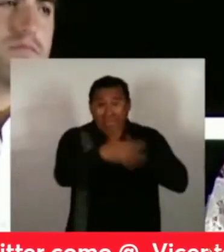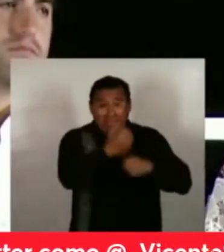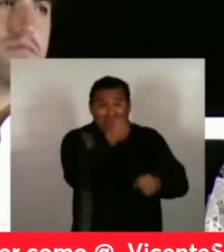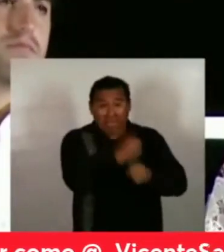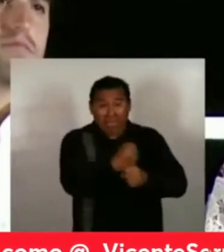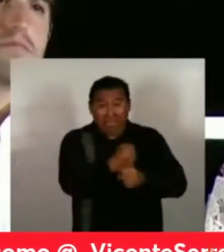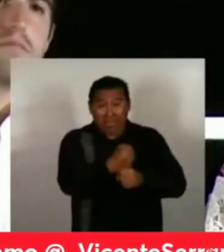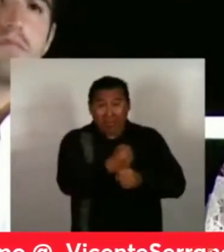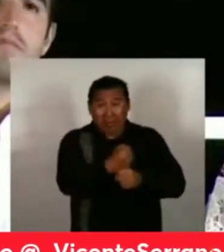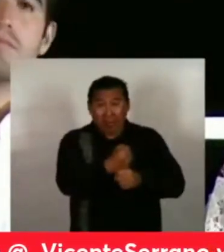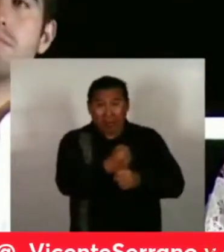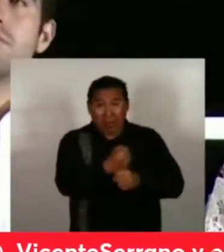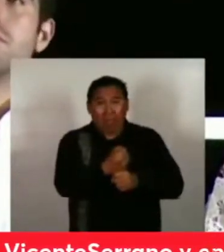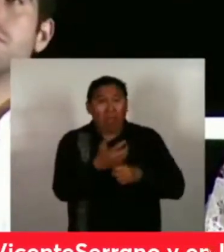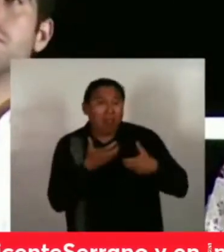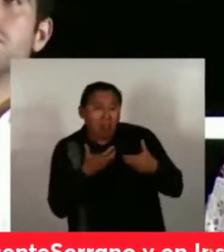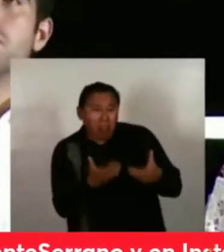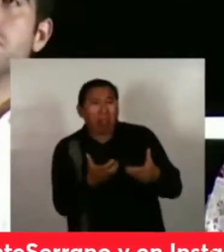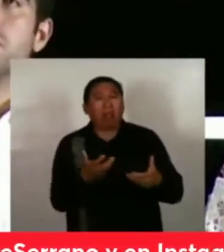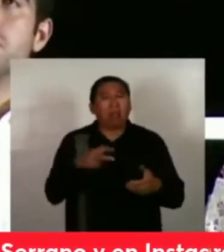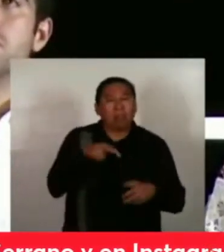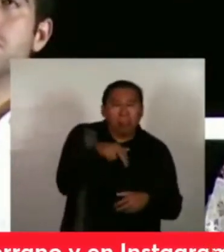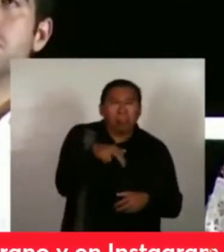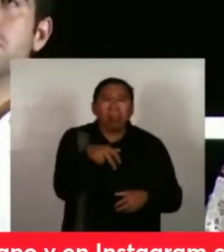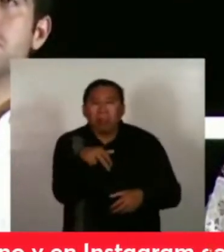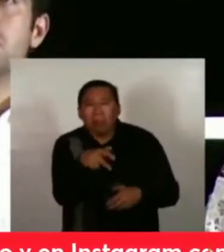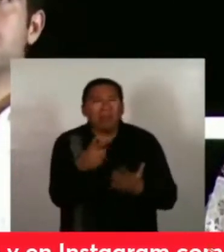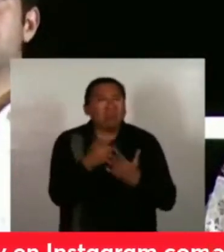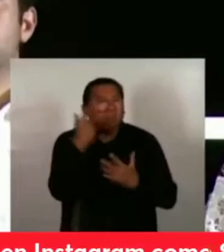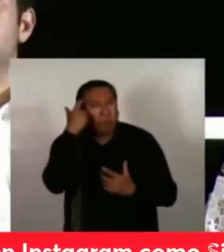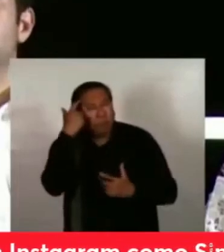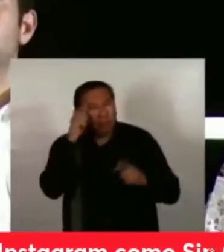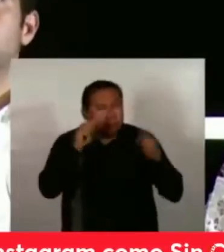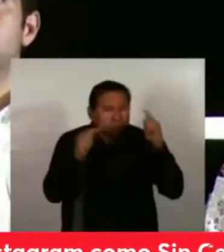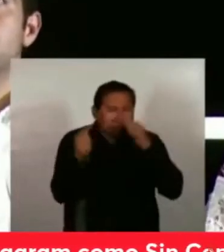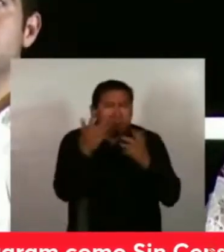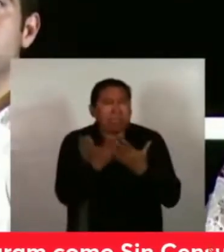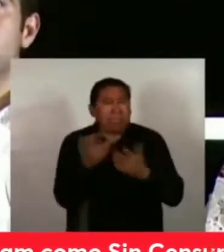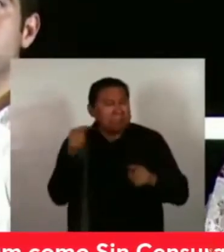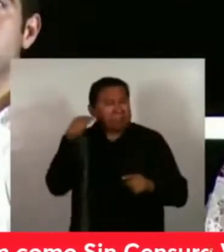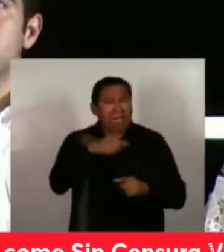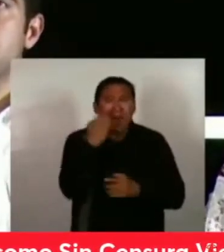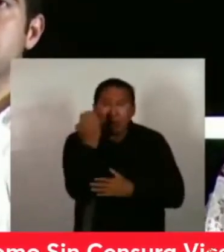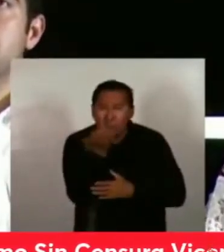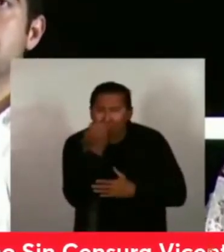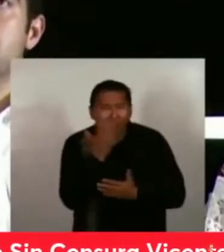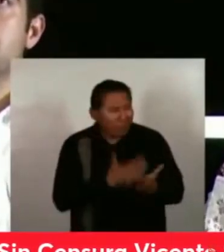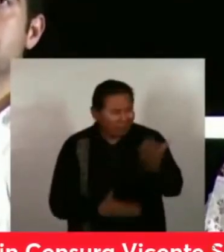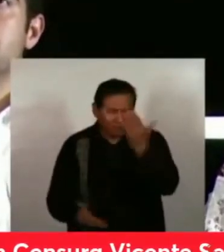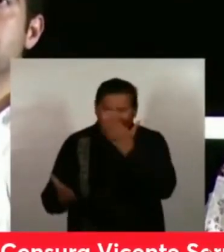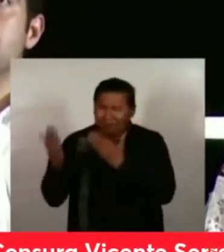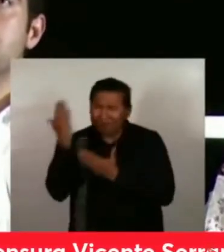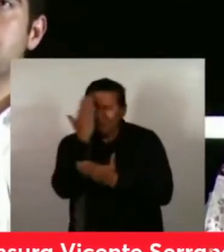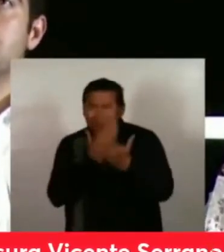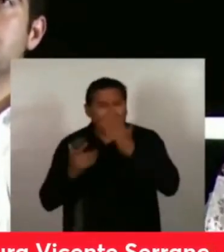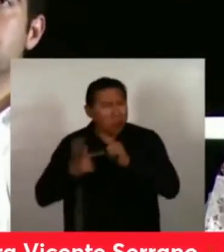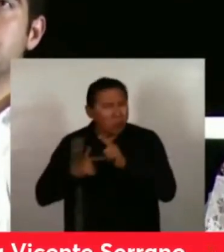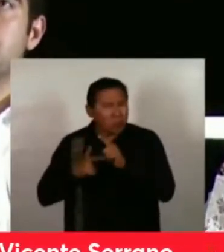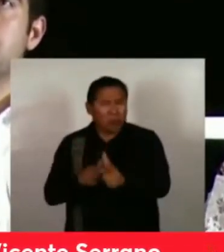años no anden en la calle, no anden pensando en otras cosas, sino que se queden en la escuela, que es donde deben